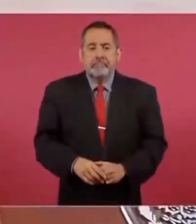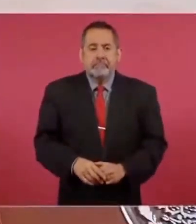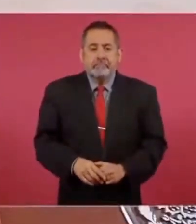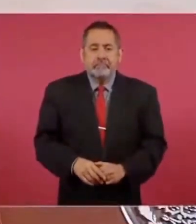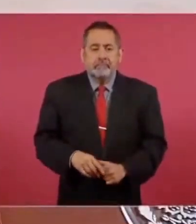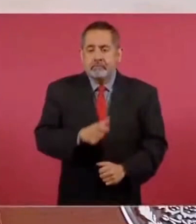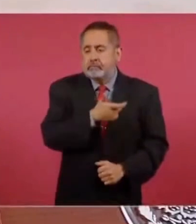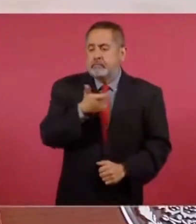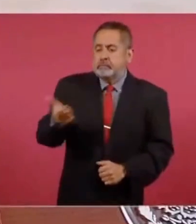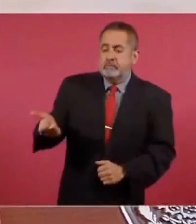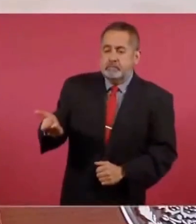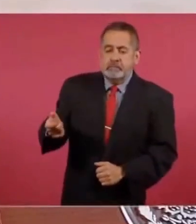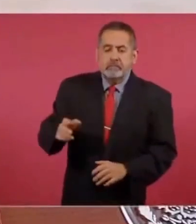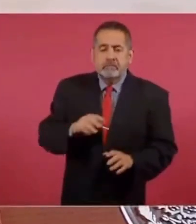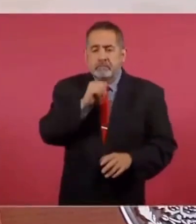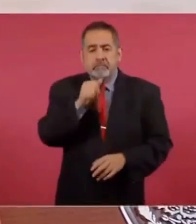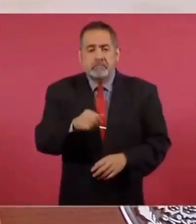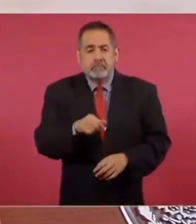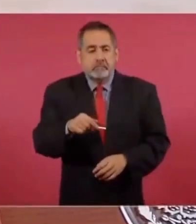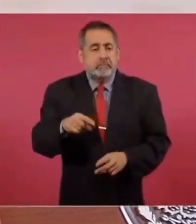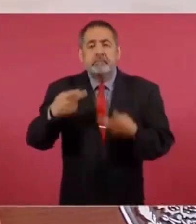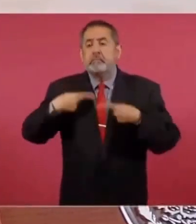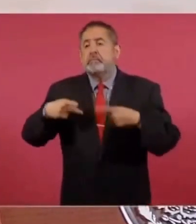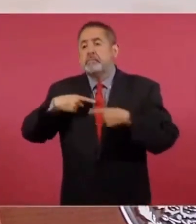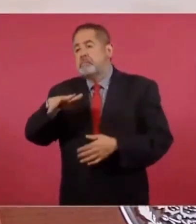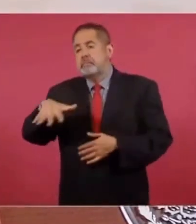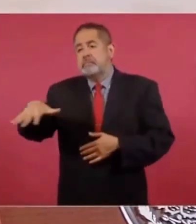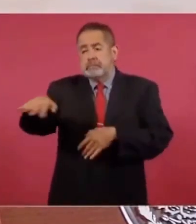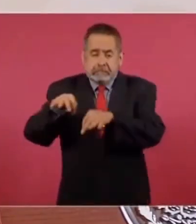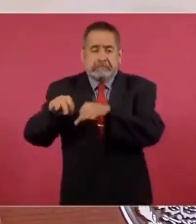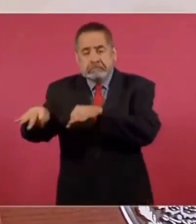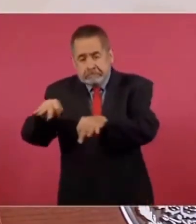lo pagaban más los trabajadores